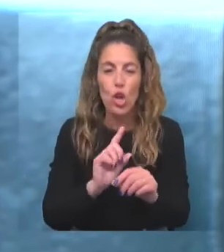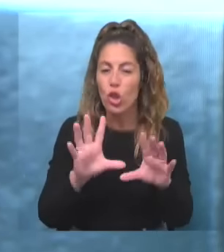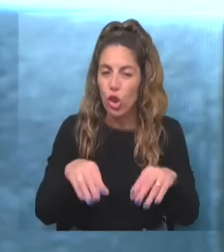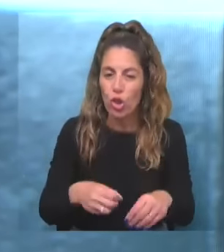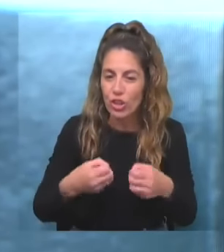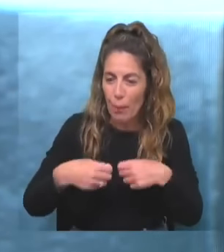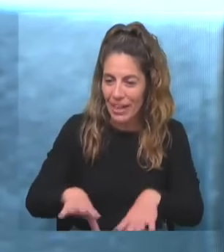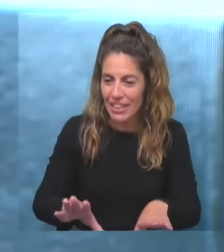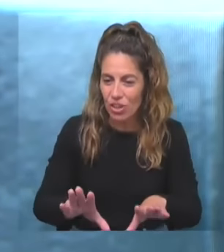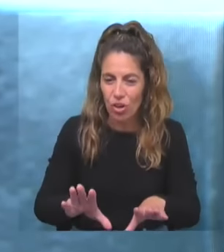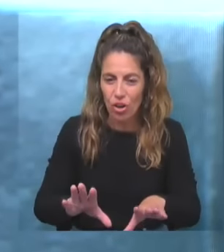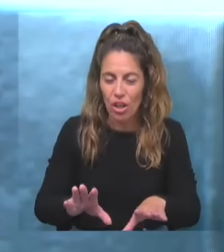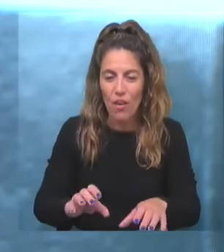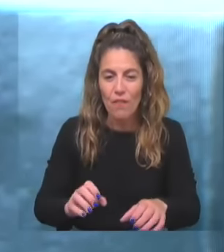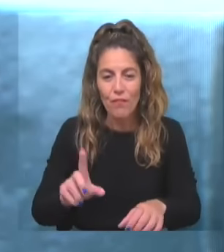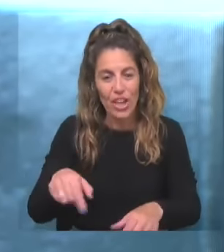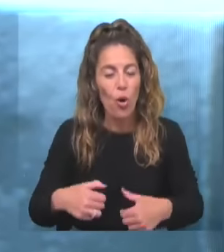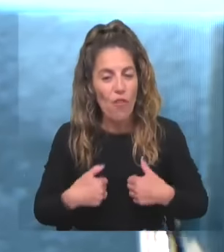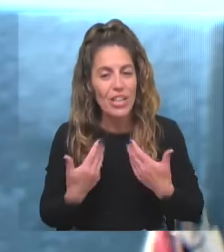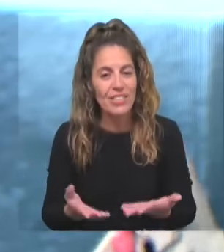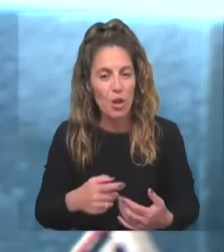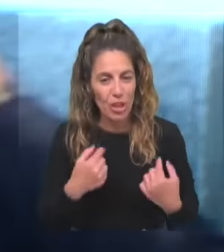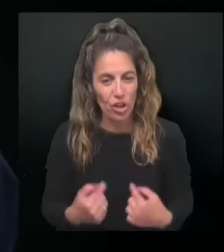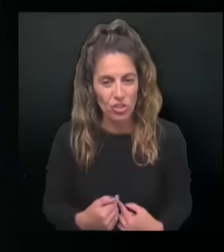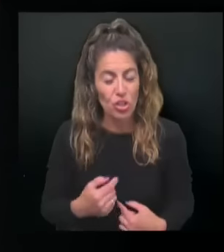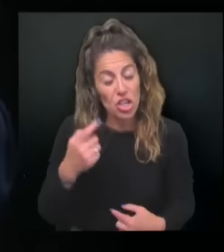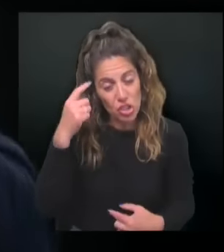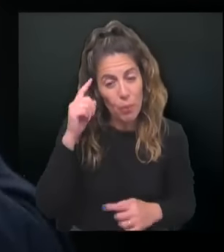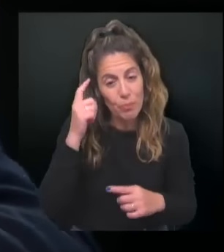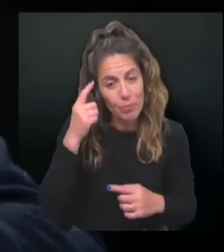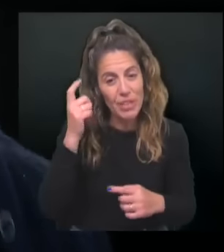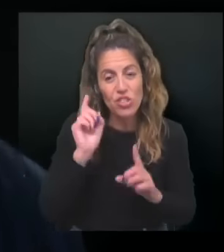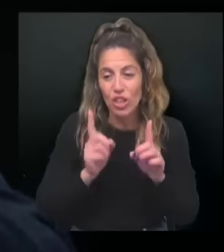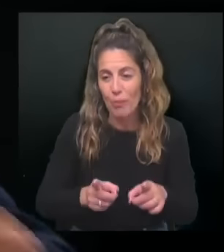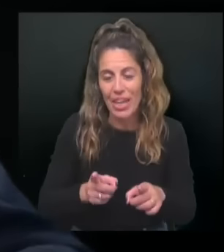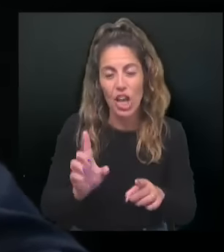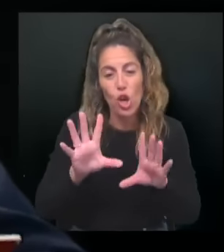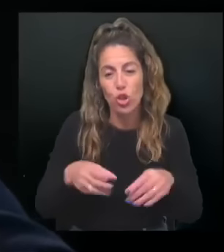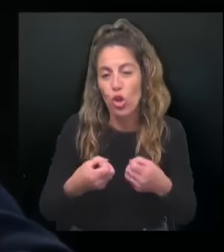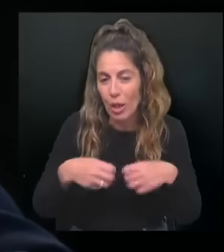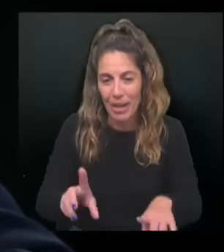Ricardo, que no todo está perdido, que hay solidaridad por delante. ¿Cómo se hace para captar todo eso? Porque